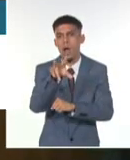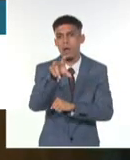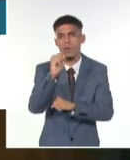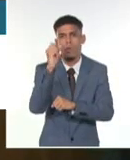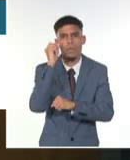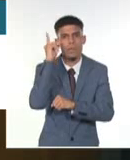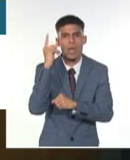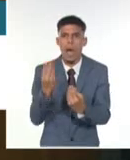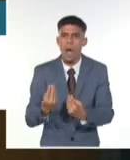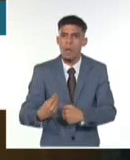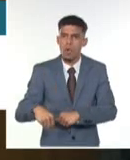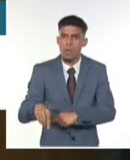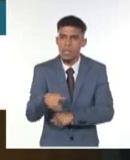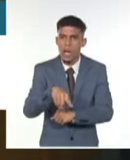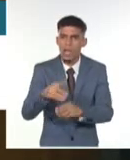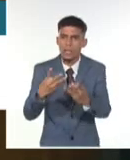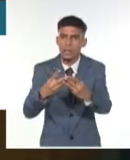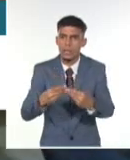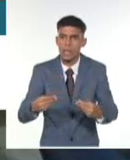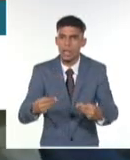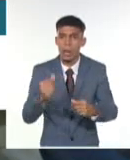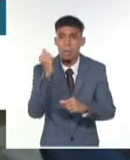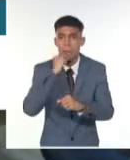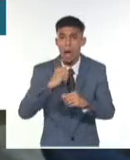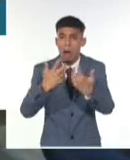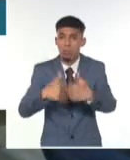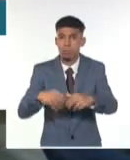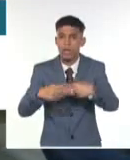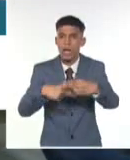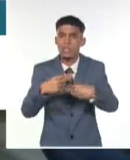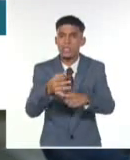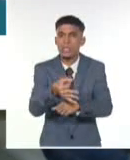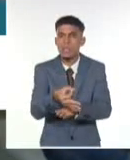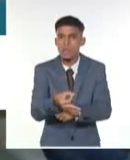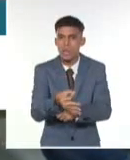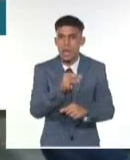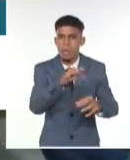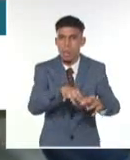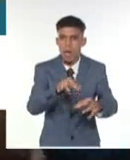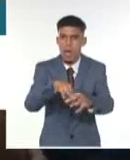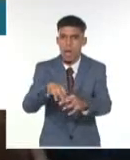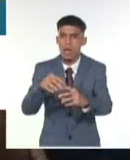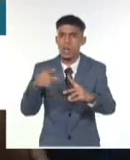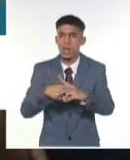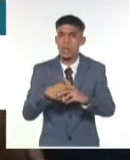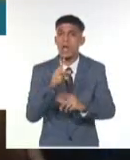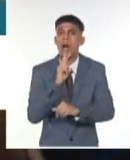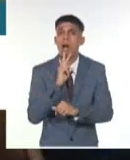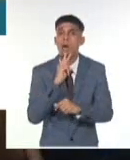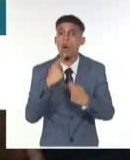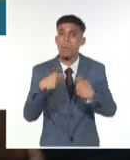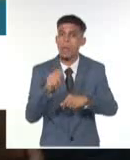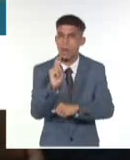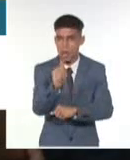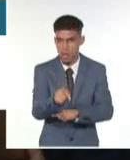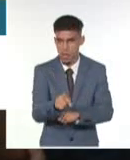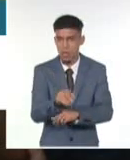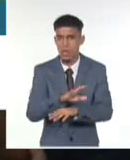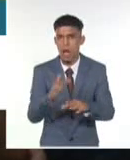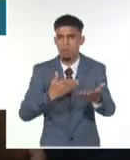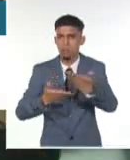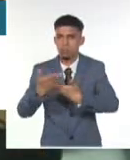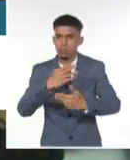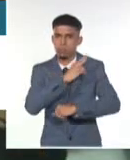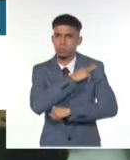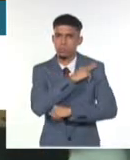tierras, aumentar la producción de semillas y materiales de siembra y el uso eficiente del agua, fue presentada y debatida por directivos